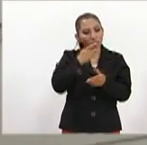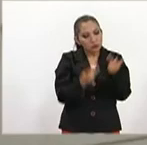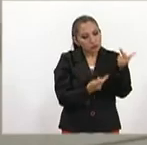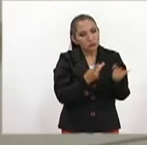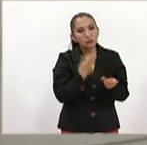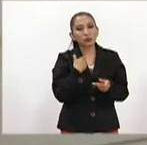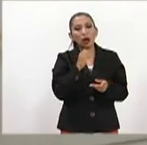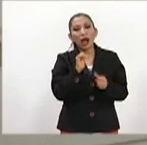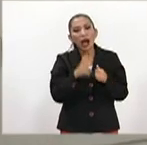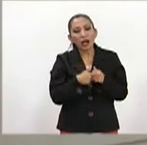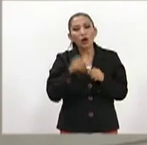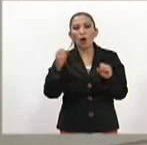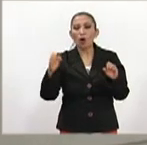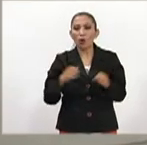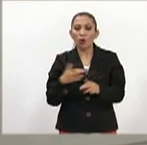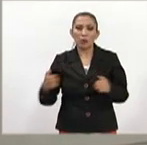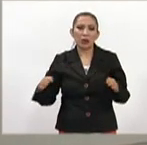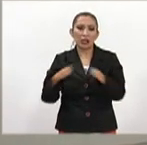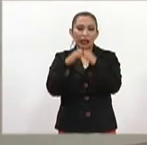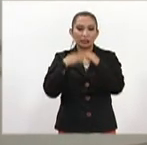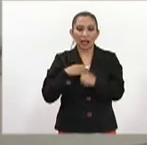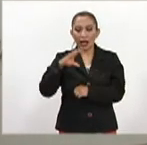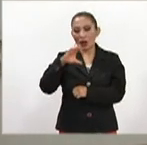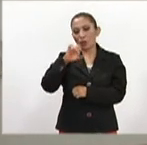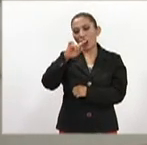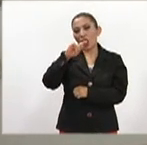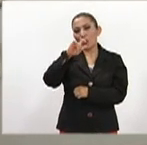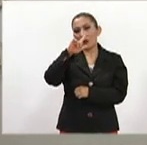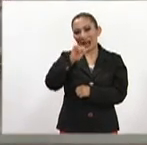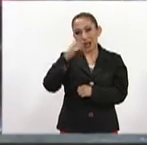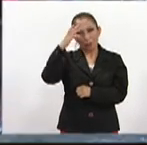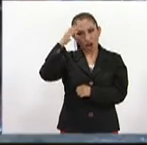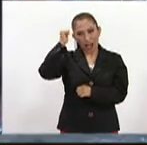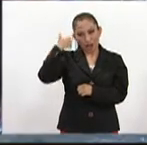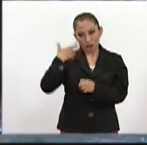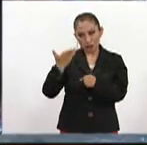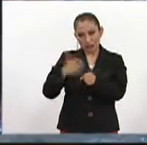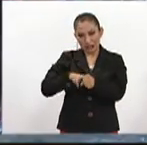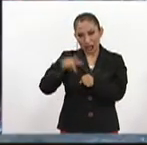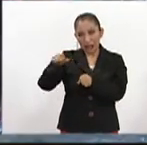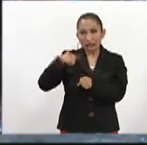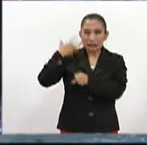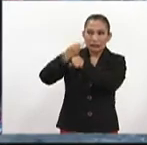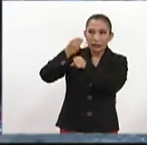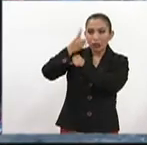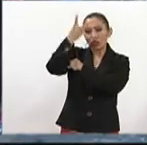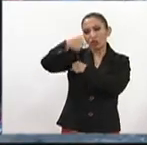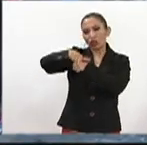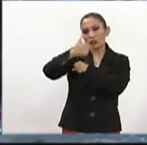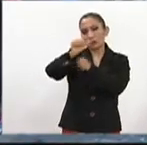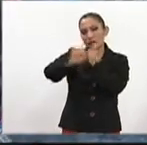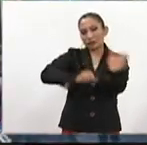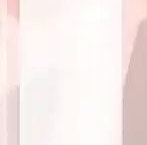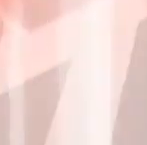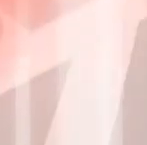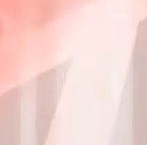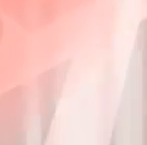y urgencias. En el caso del hospital de Cuautla, allá en Morelos, la reconstrucción del inmueble tardará 12 meses.